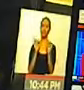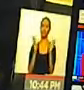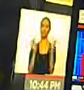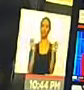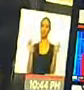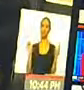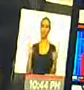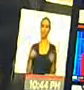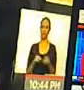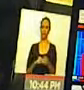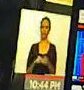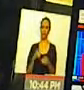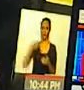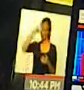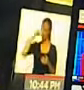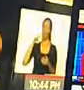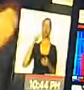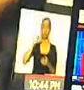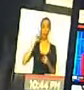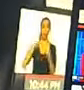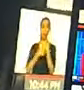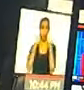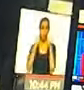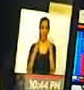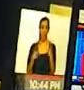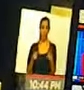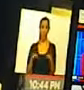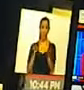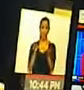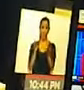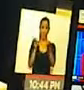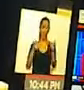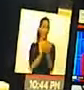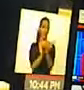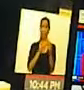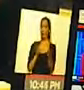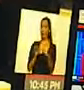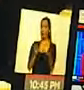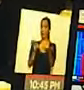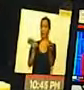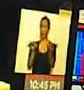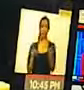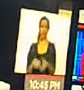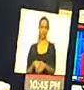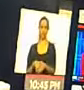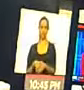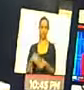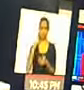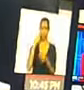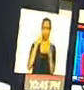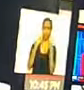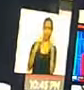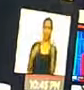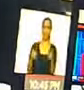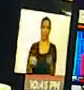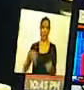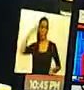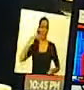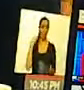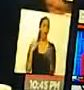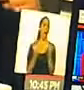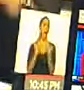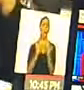Sí, eso le pasa a Guaidó, no, está correteando fantasmas. Está correteando, o sea, no puede ir a una cabala porque empieza a pelear